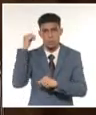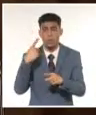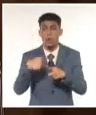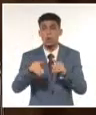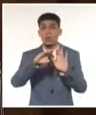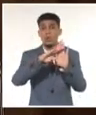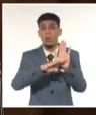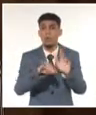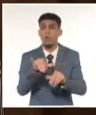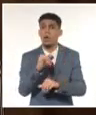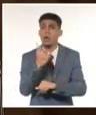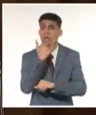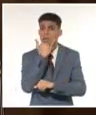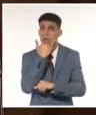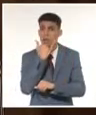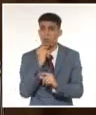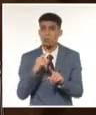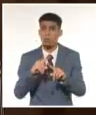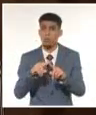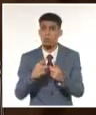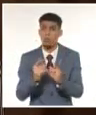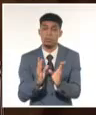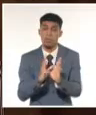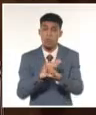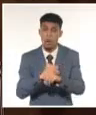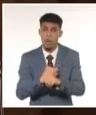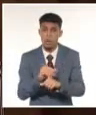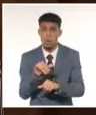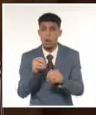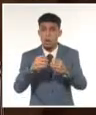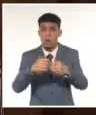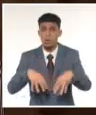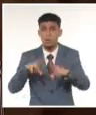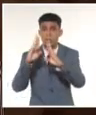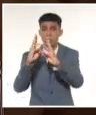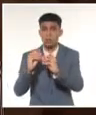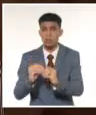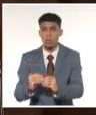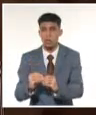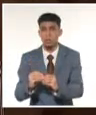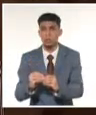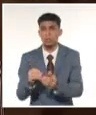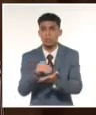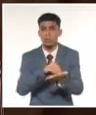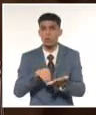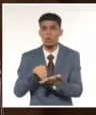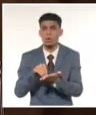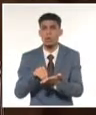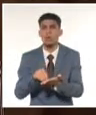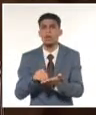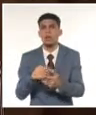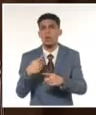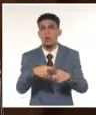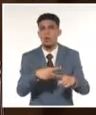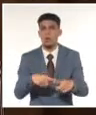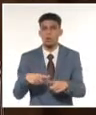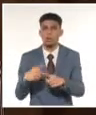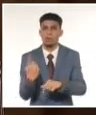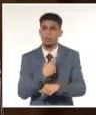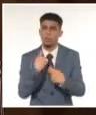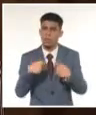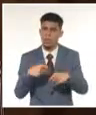afectados por las carencias han revertido la situación con resultados favorables aplicando fórmulas que debemos